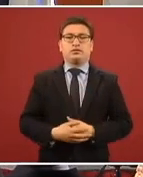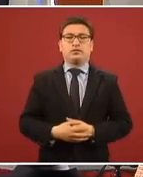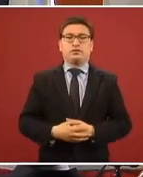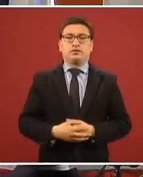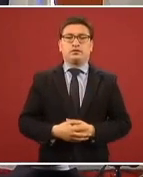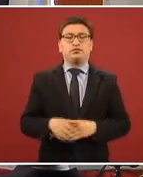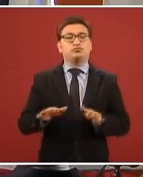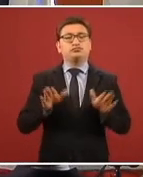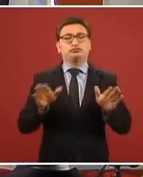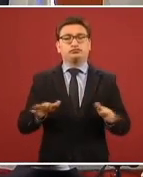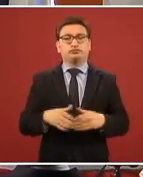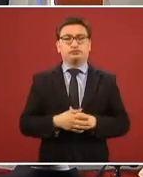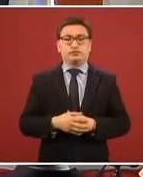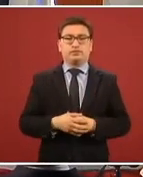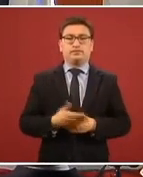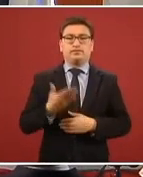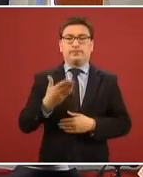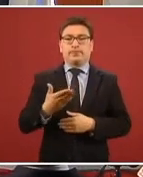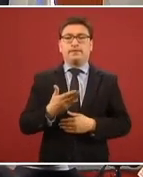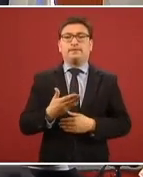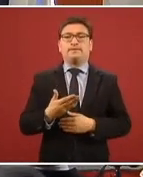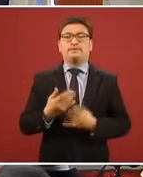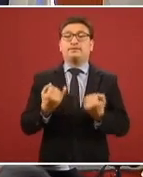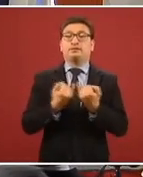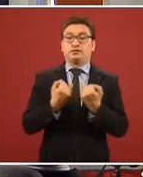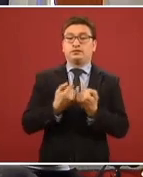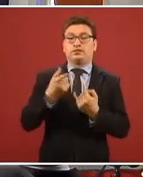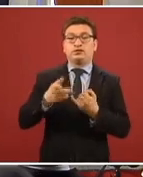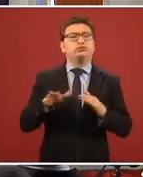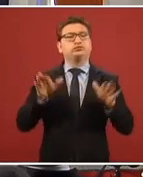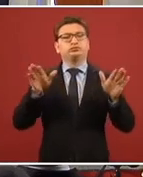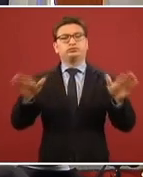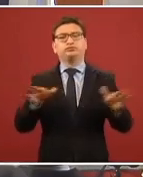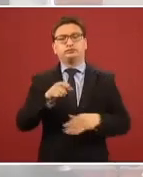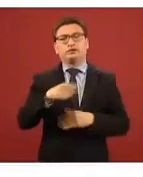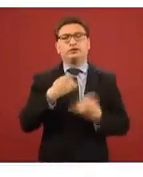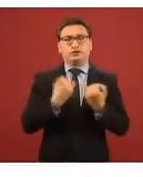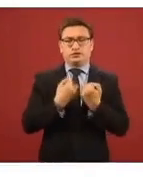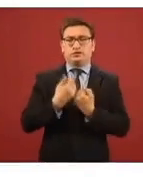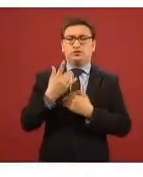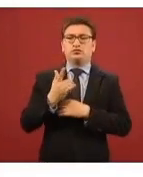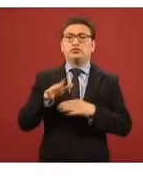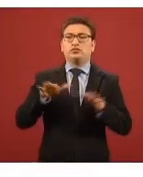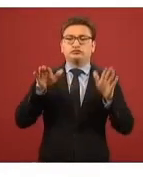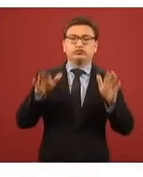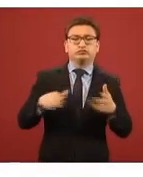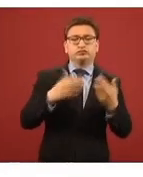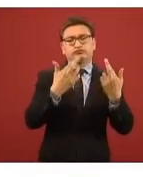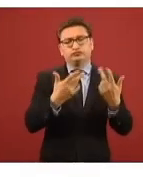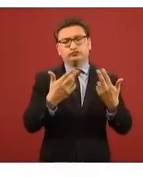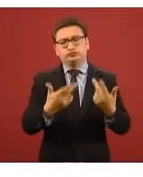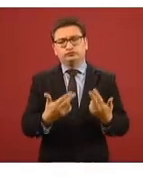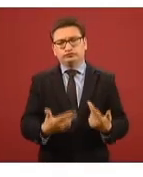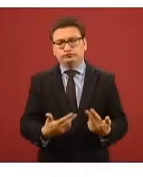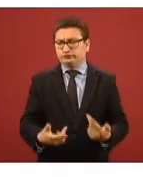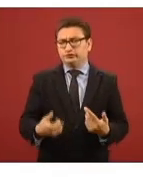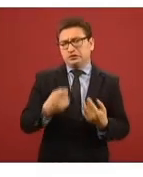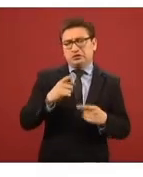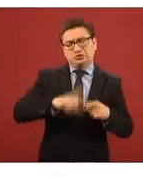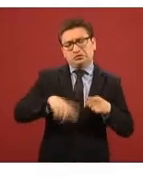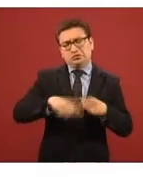aeronave este es parte también de la joyería tenemos este que es lo que les comentaba un aeronave tipo chatarra porque bueno podría estar